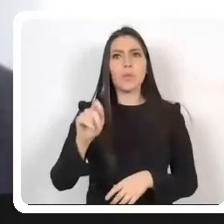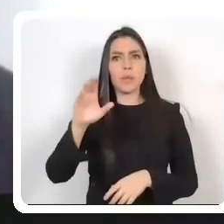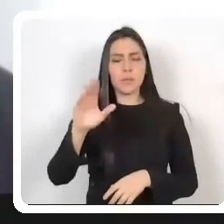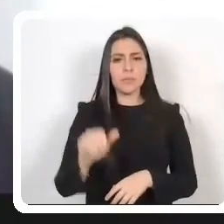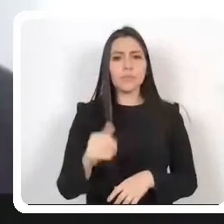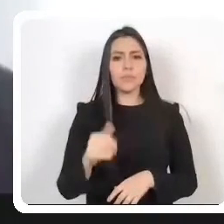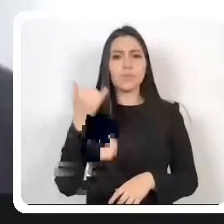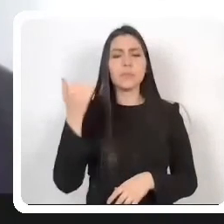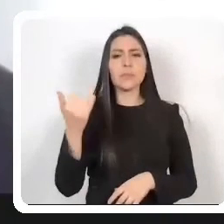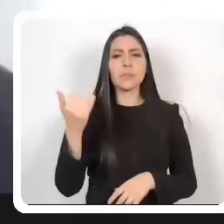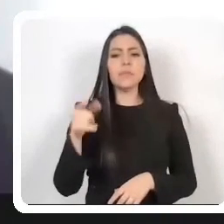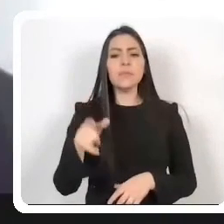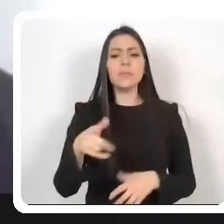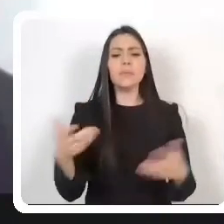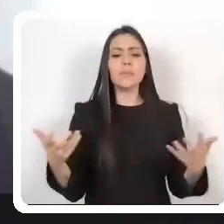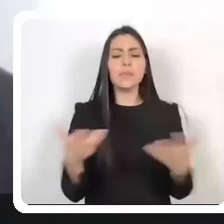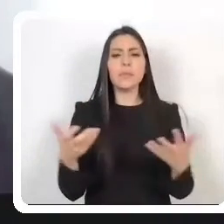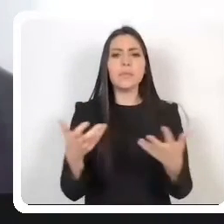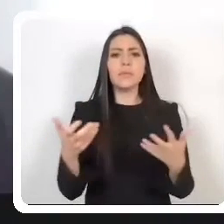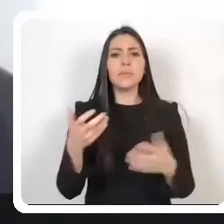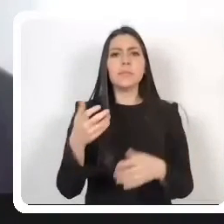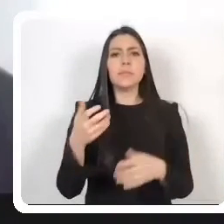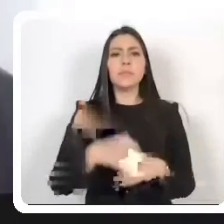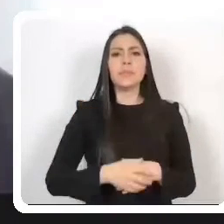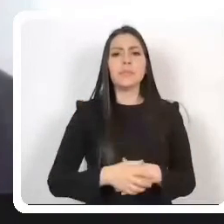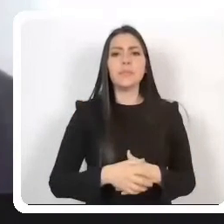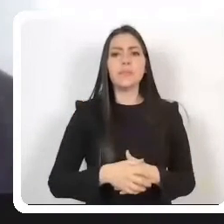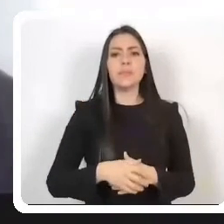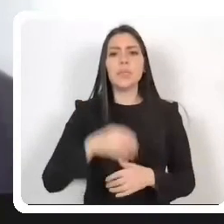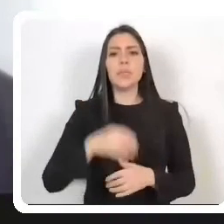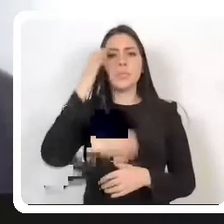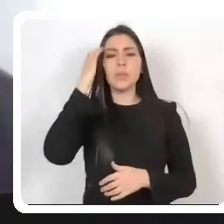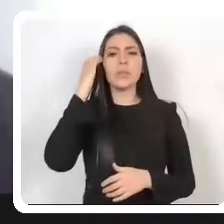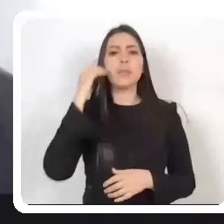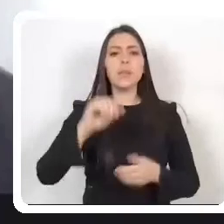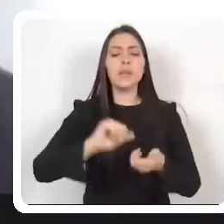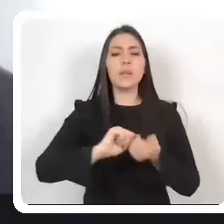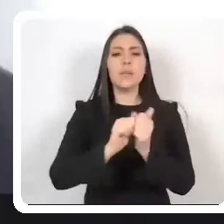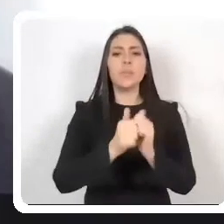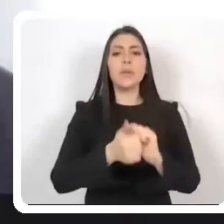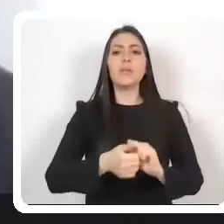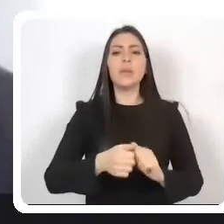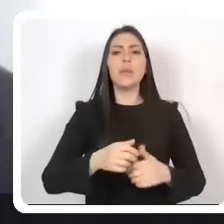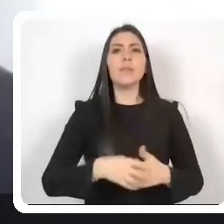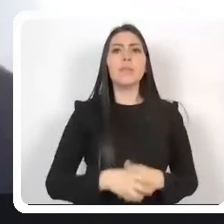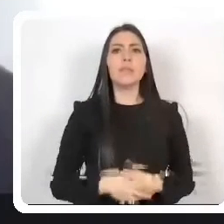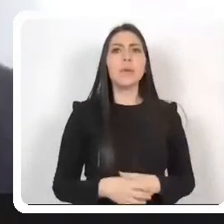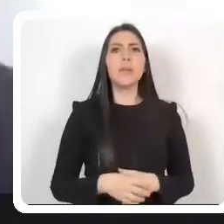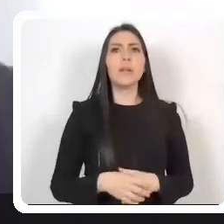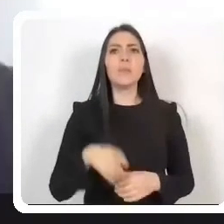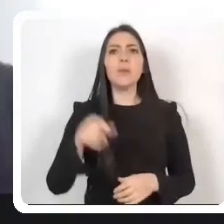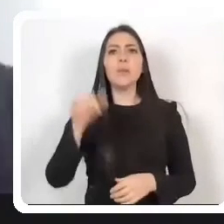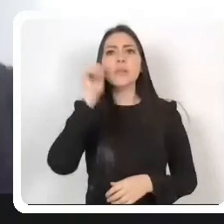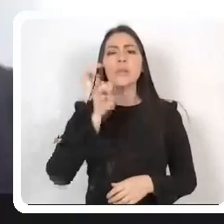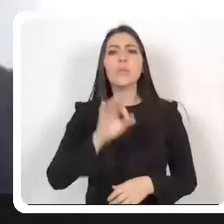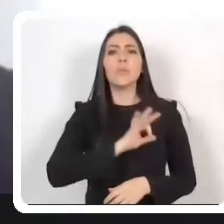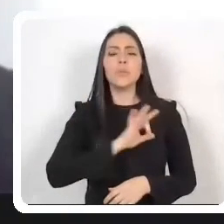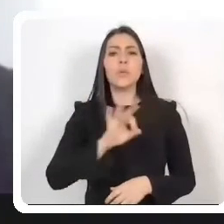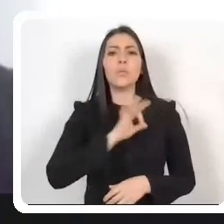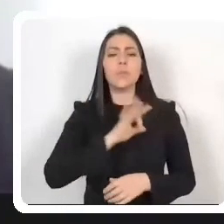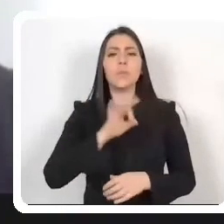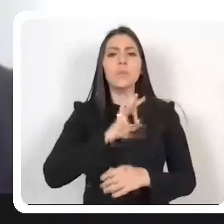las circunstancias fueran imposibles, siempre había posibilidad de